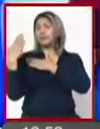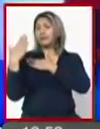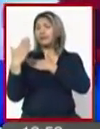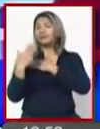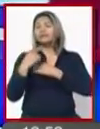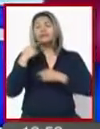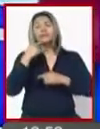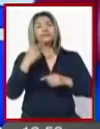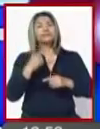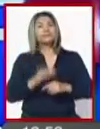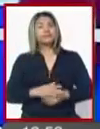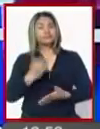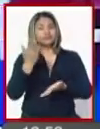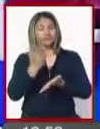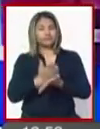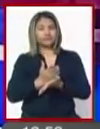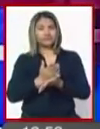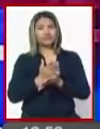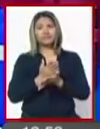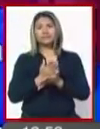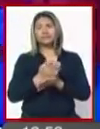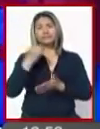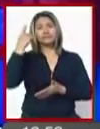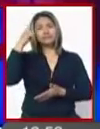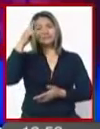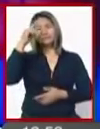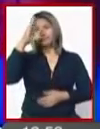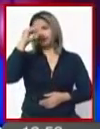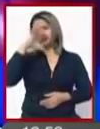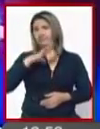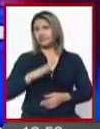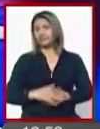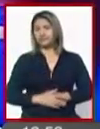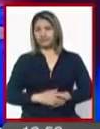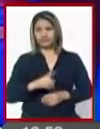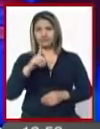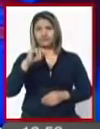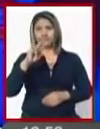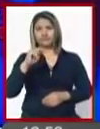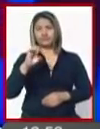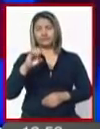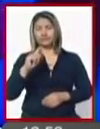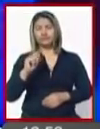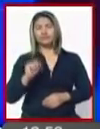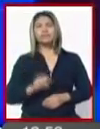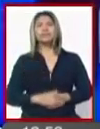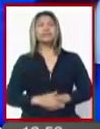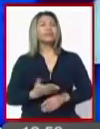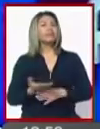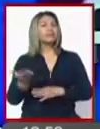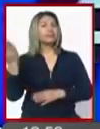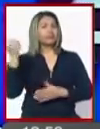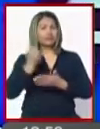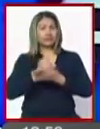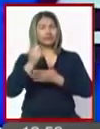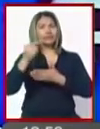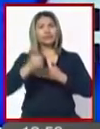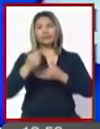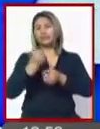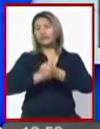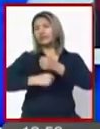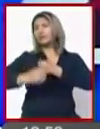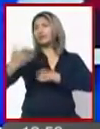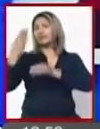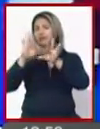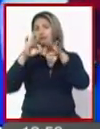negado la cesación de la detención preventiva para el presunto feminicida de Inés Salazar. Recordemos que esto sucedió en agosto del año